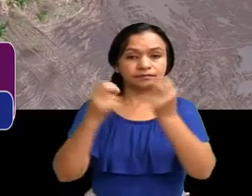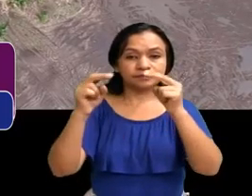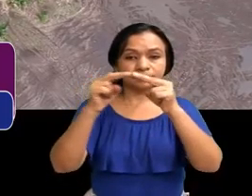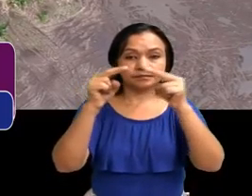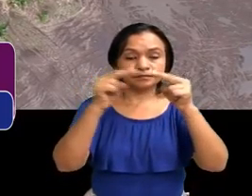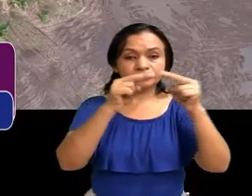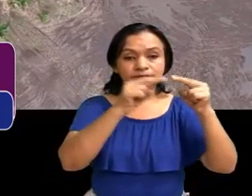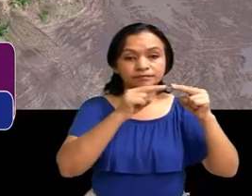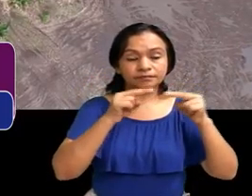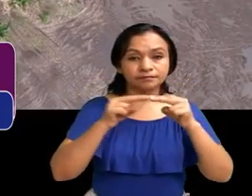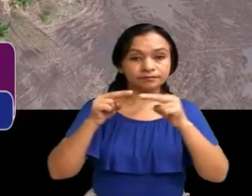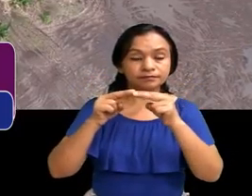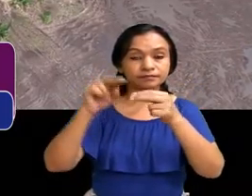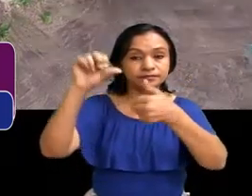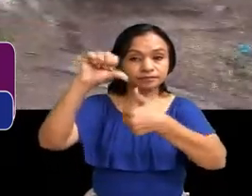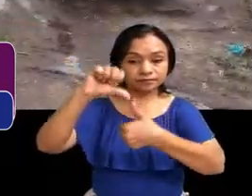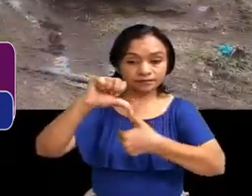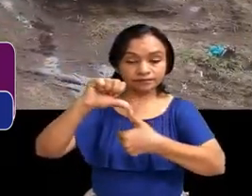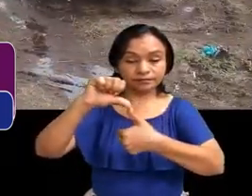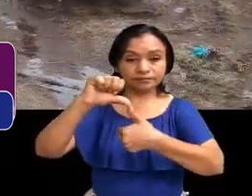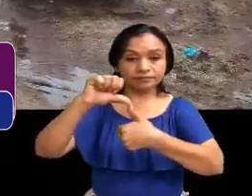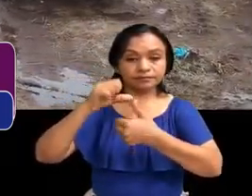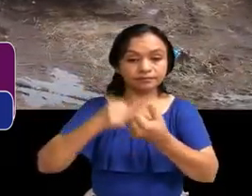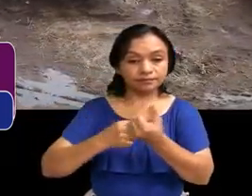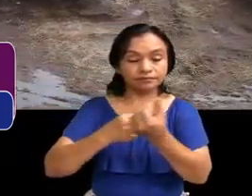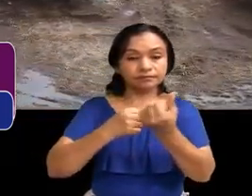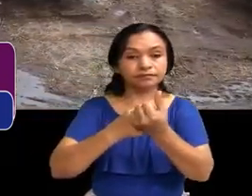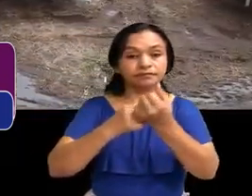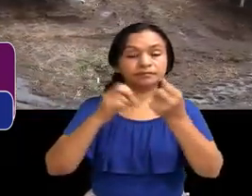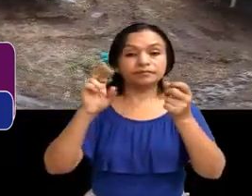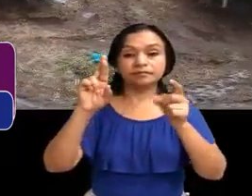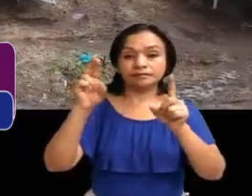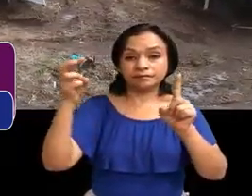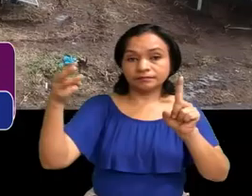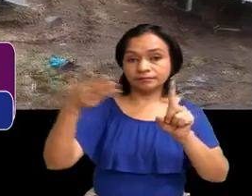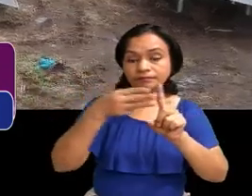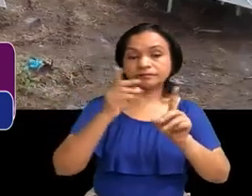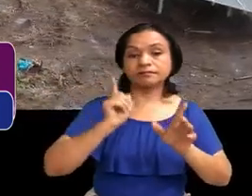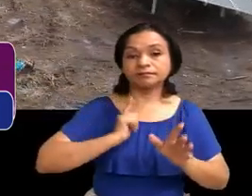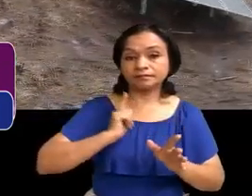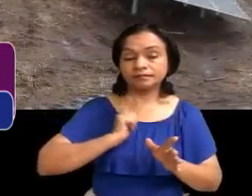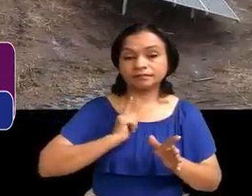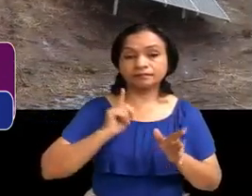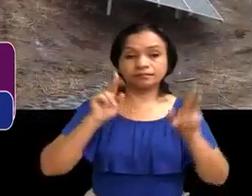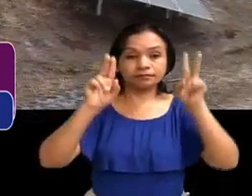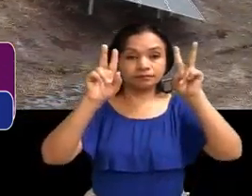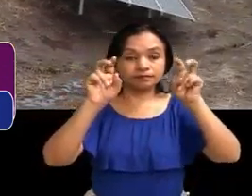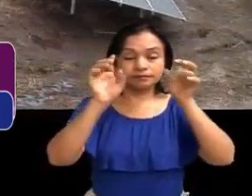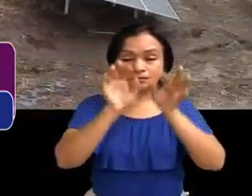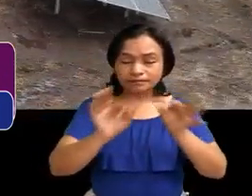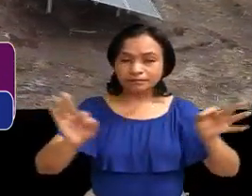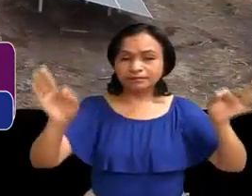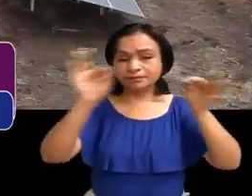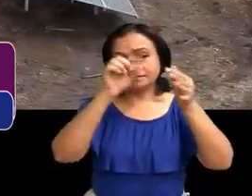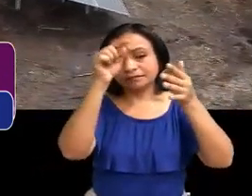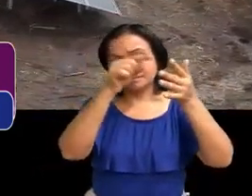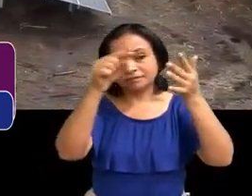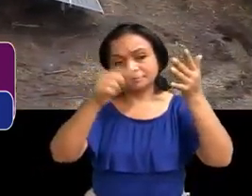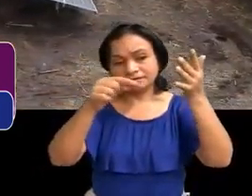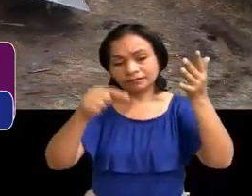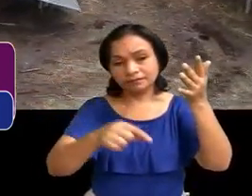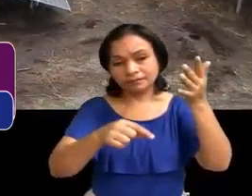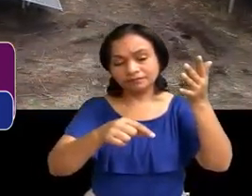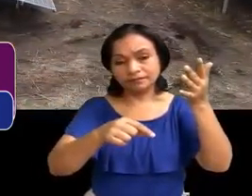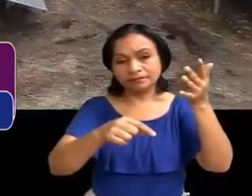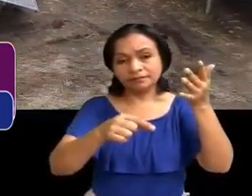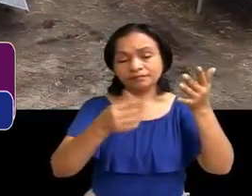del sistema interconectado nacional para complementar con el regional. Entonces, un componente que era nuevo, eficiencia